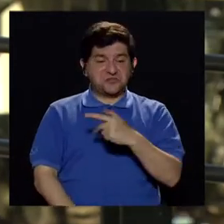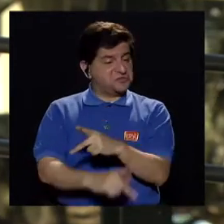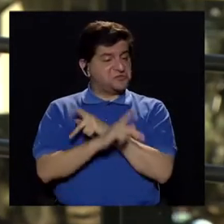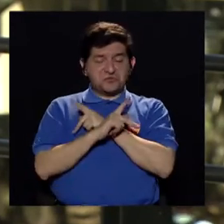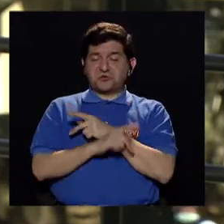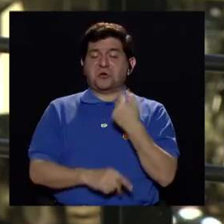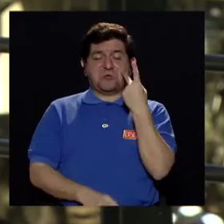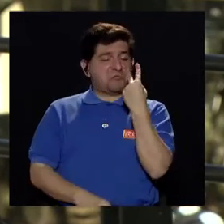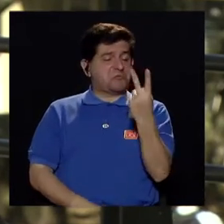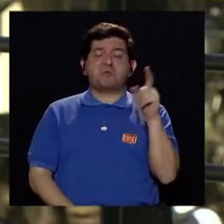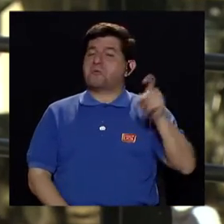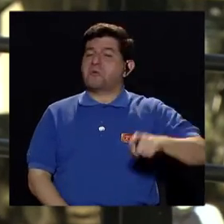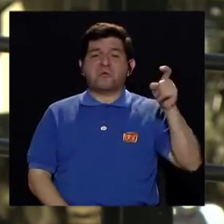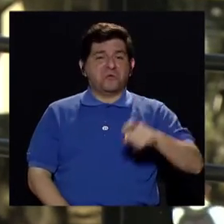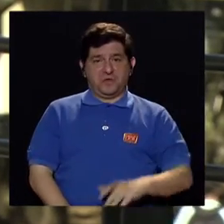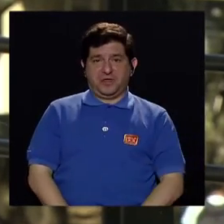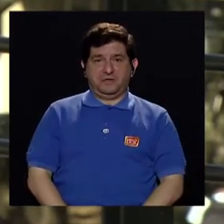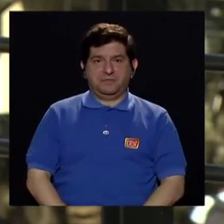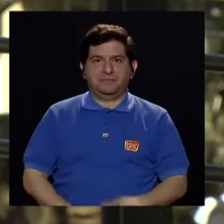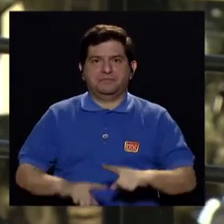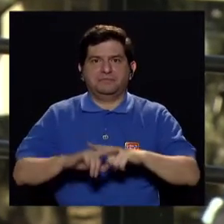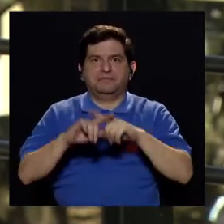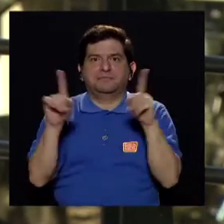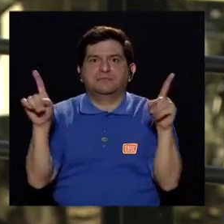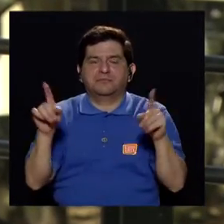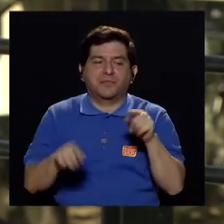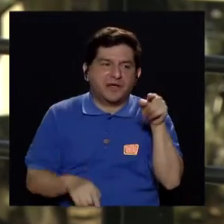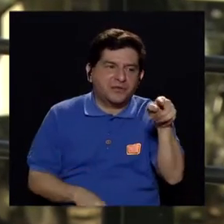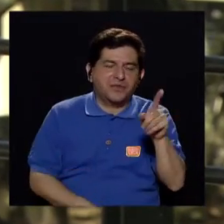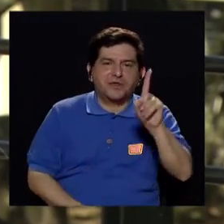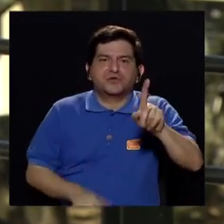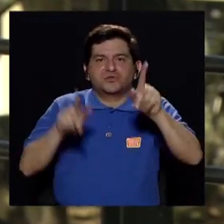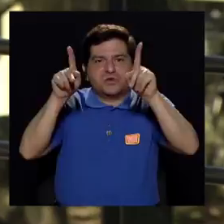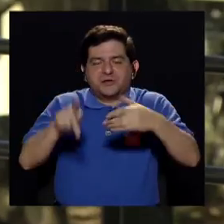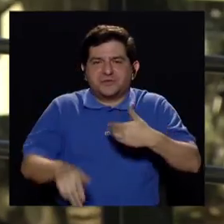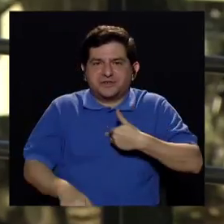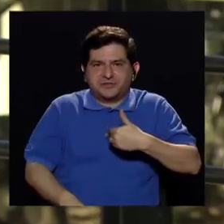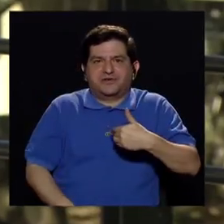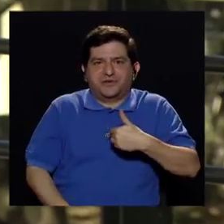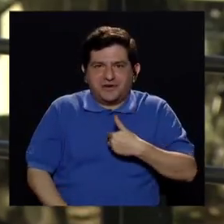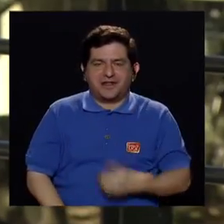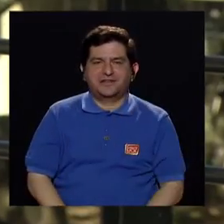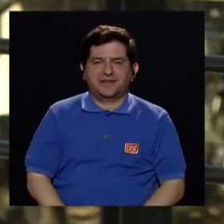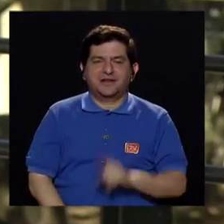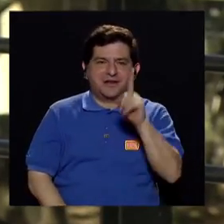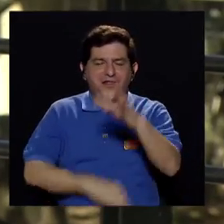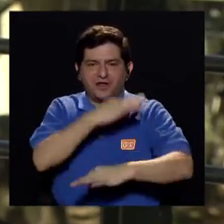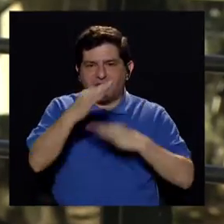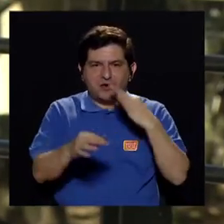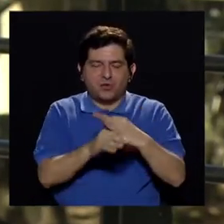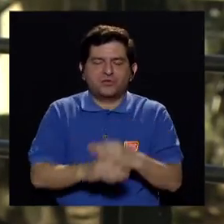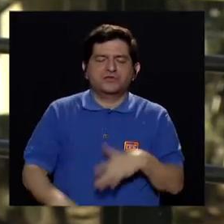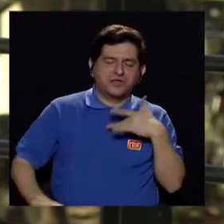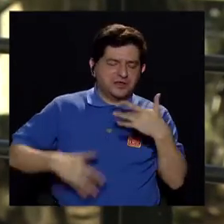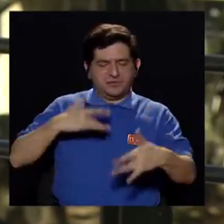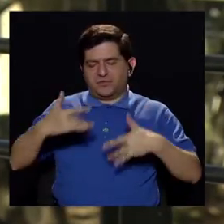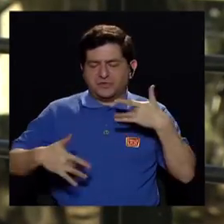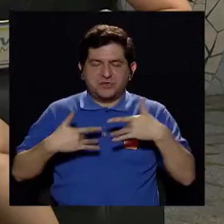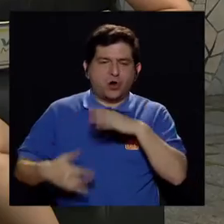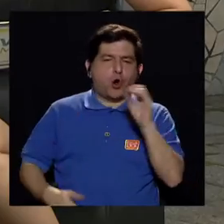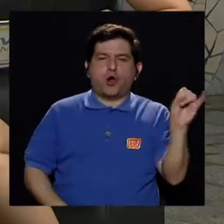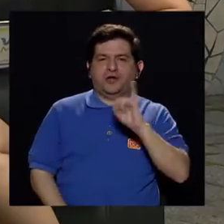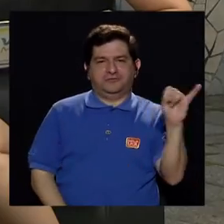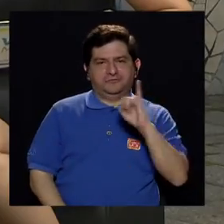no lo vi necesario y alguno de ellos tenía algún tipo de sintomatología o alguna